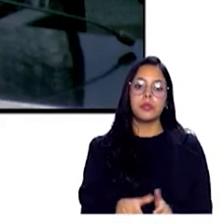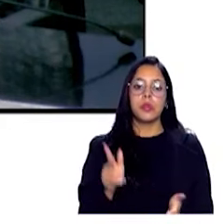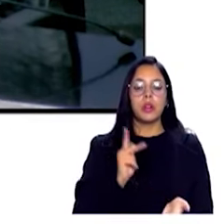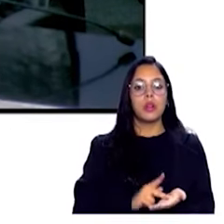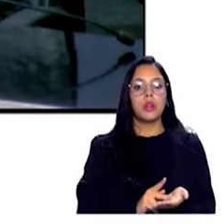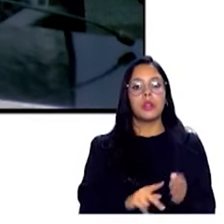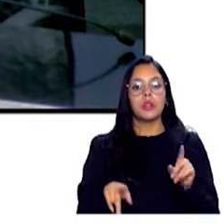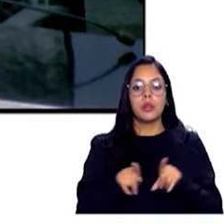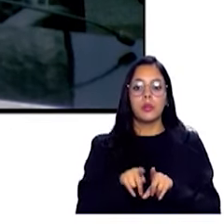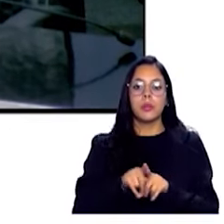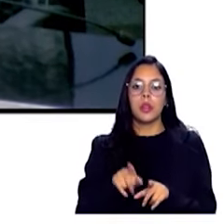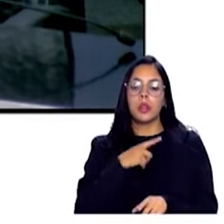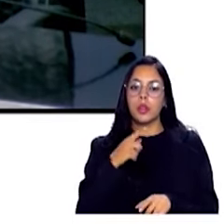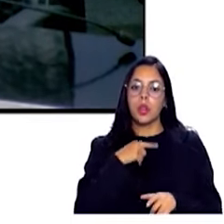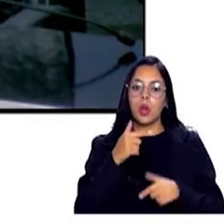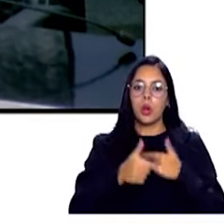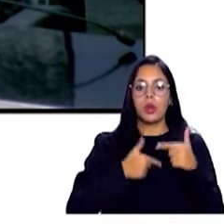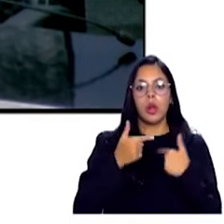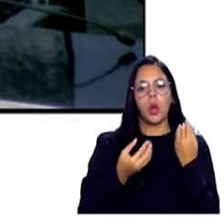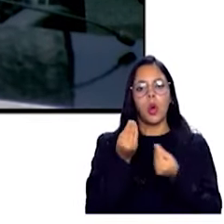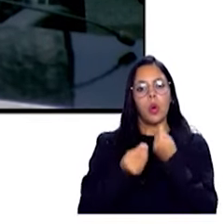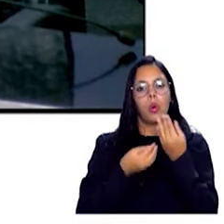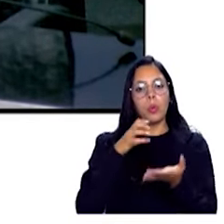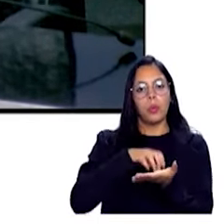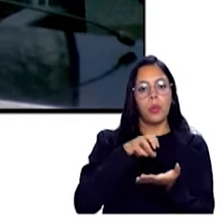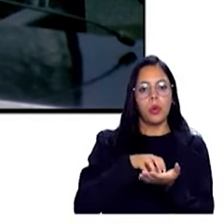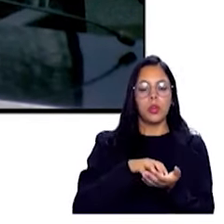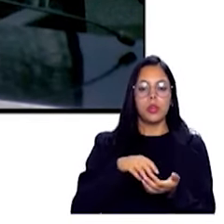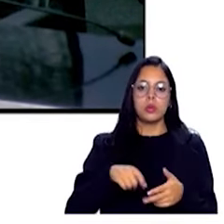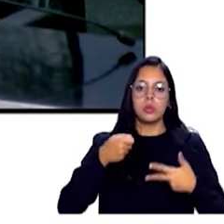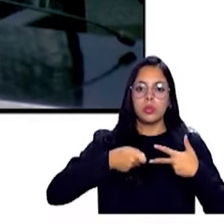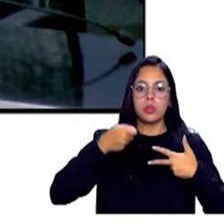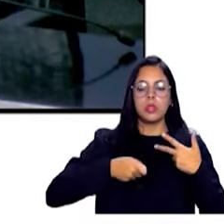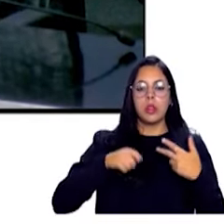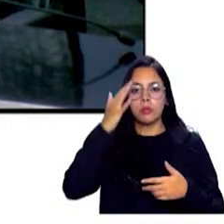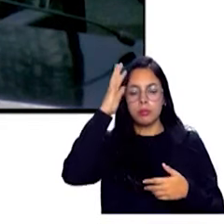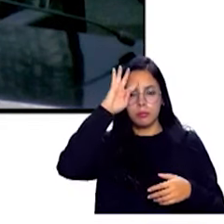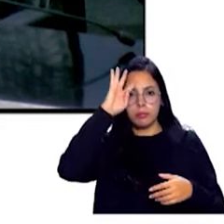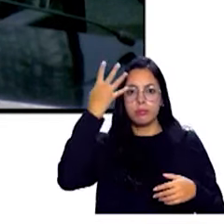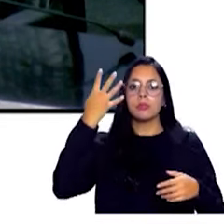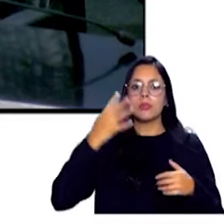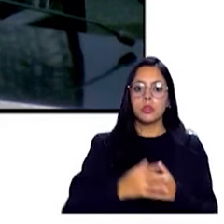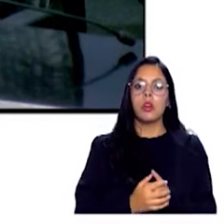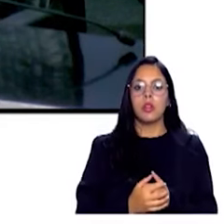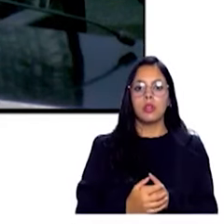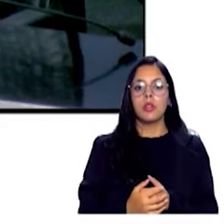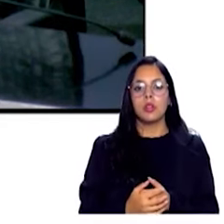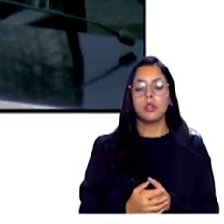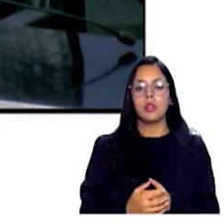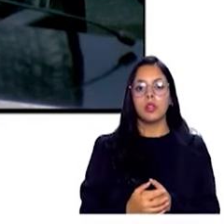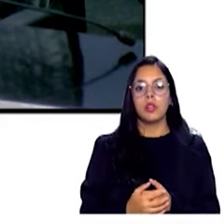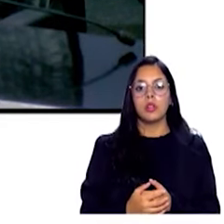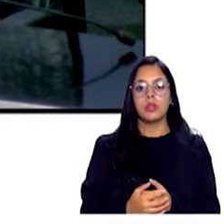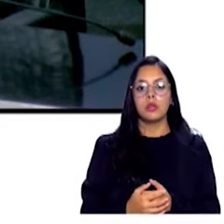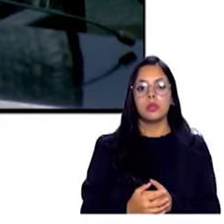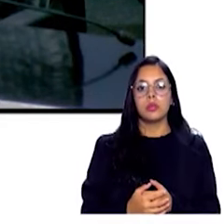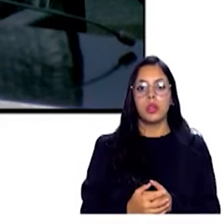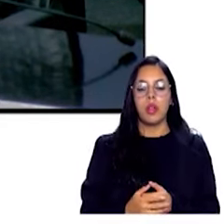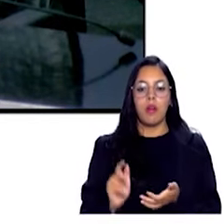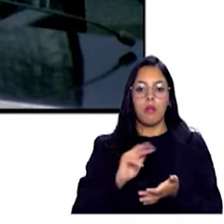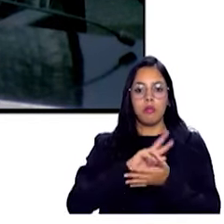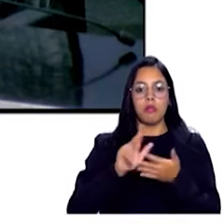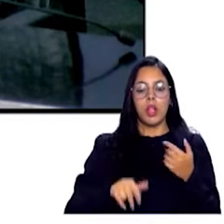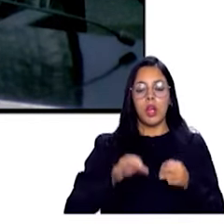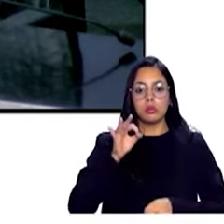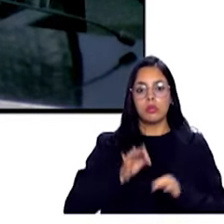órganos del poder judicial resolver definitivamente juzgando el heo Pero nuestra función importante nuestra